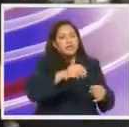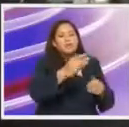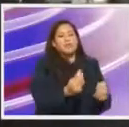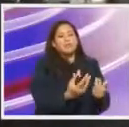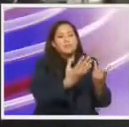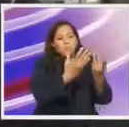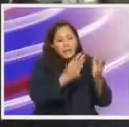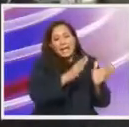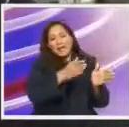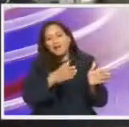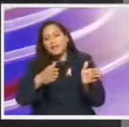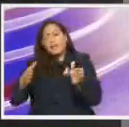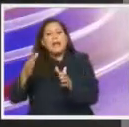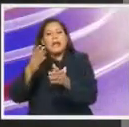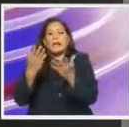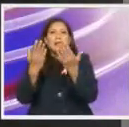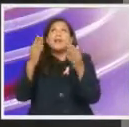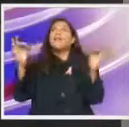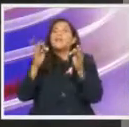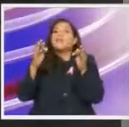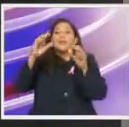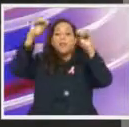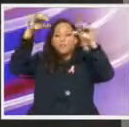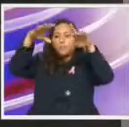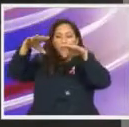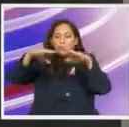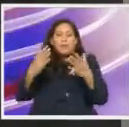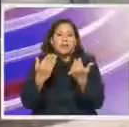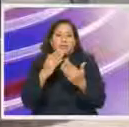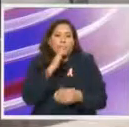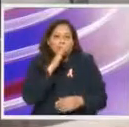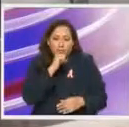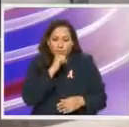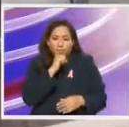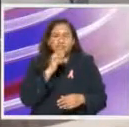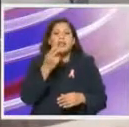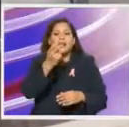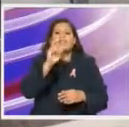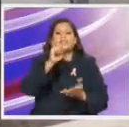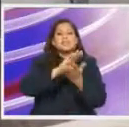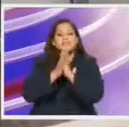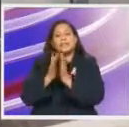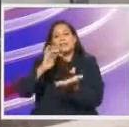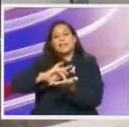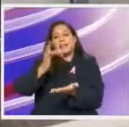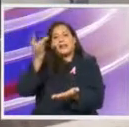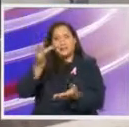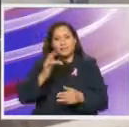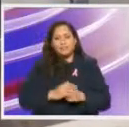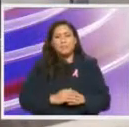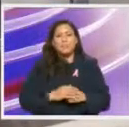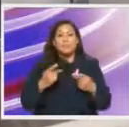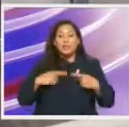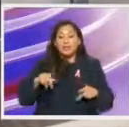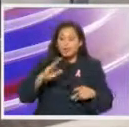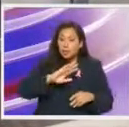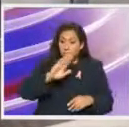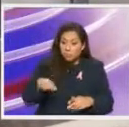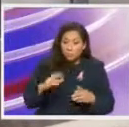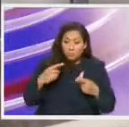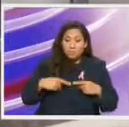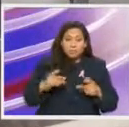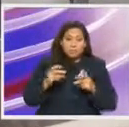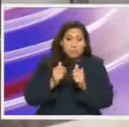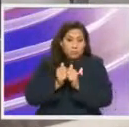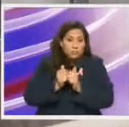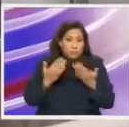agradecer. ¿No? Y este agradecimiento pues puede ser a la deidad que sea, pero sobre todo a tus antepasados, a las personas que ya no están contigo. Y